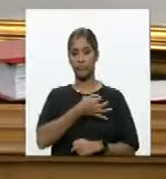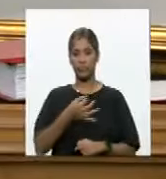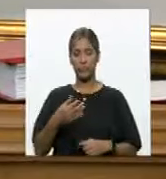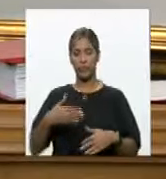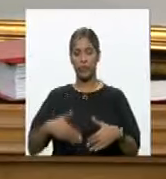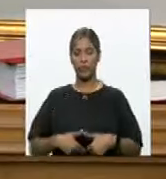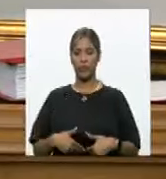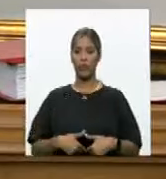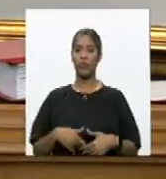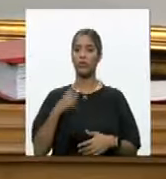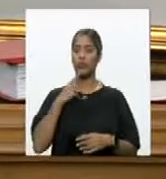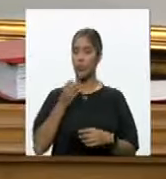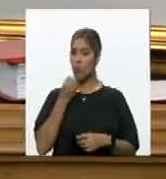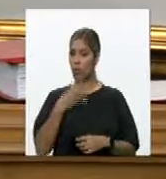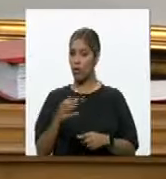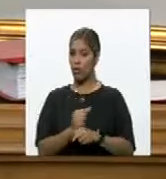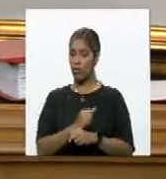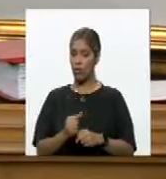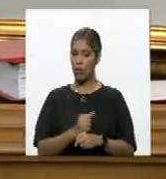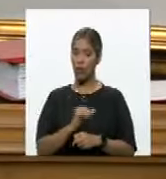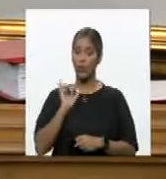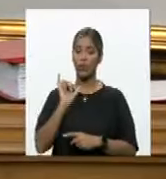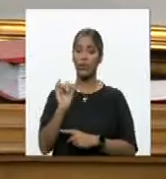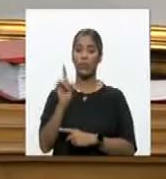el esfuerzo, por la eficacia. Y